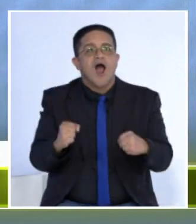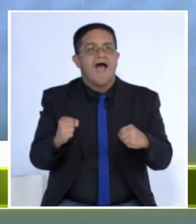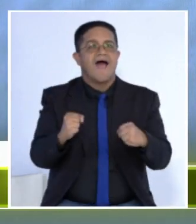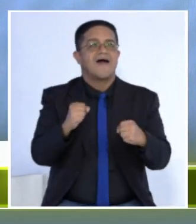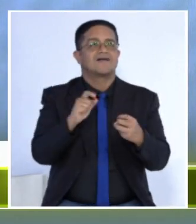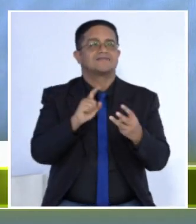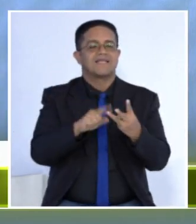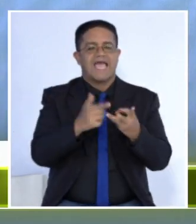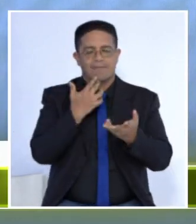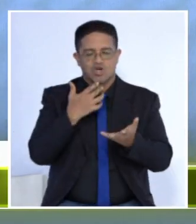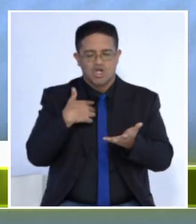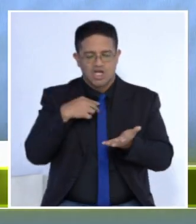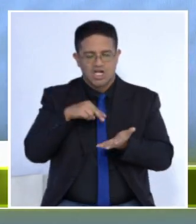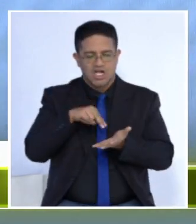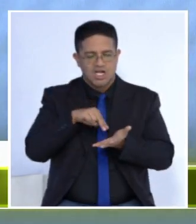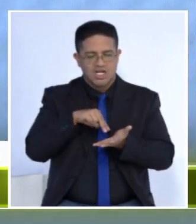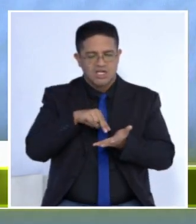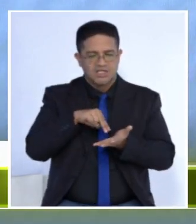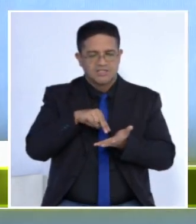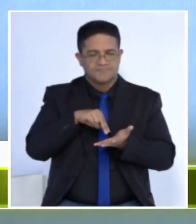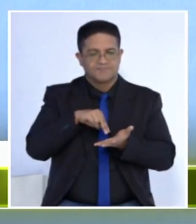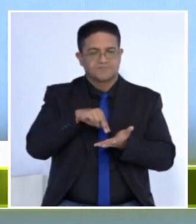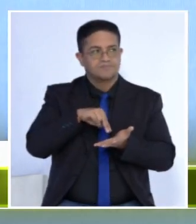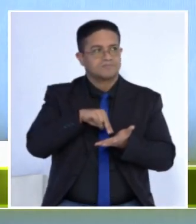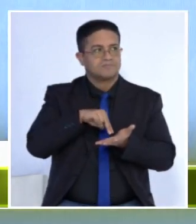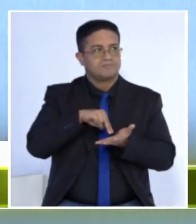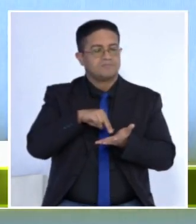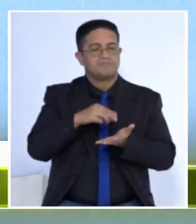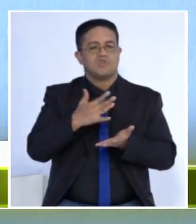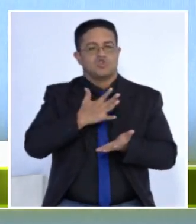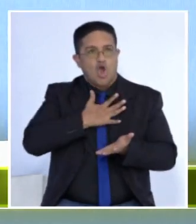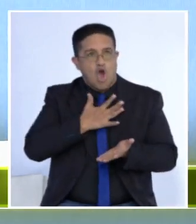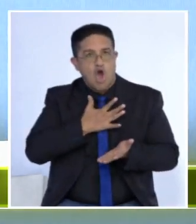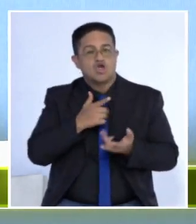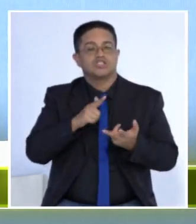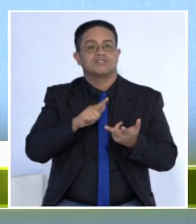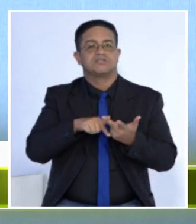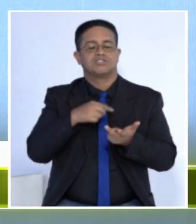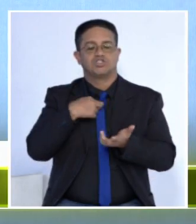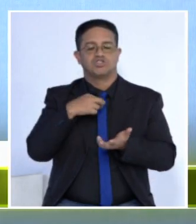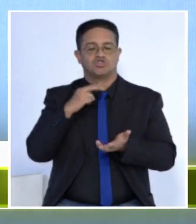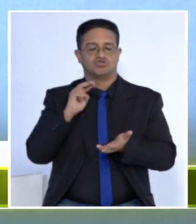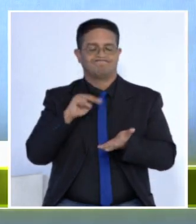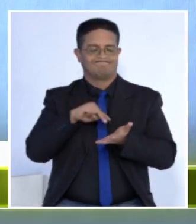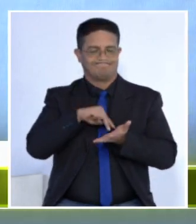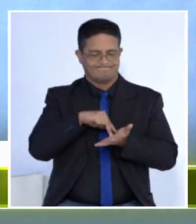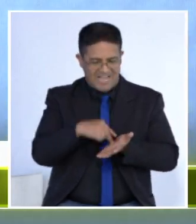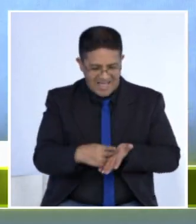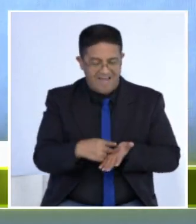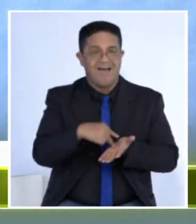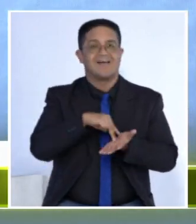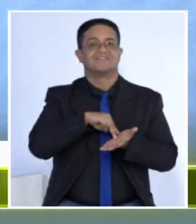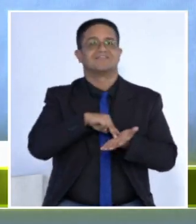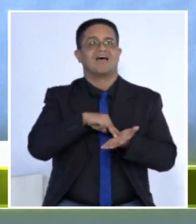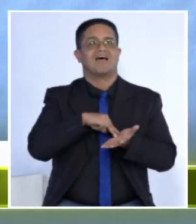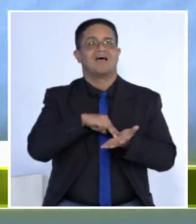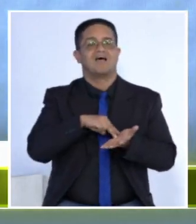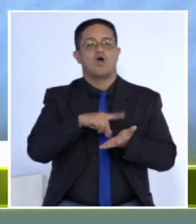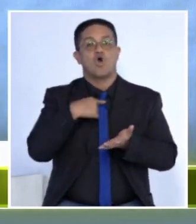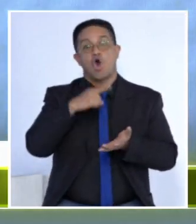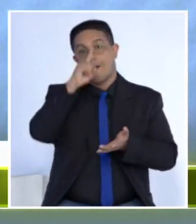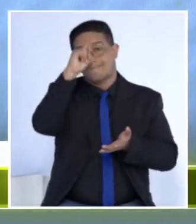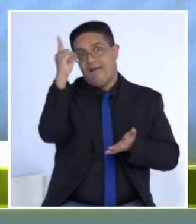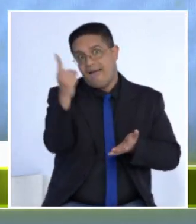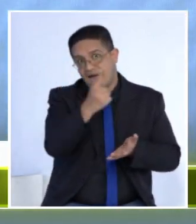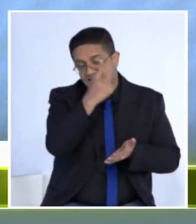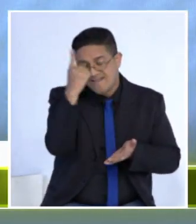las maniobras de Valsalva, es decir, maniobras de presión, la tos, los cambios posturales, que sea acompañado de náuseas,